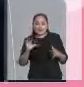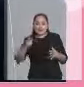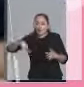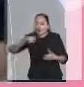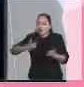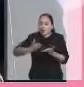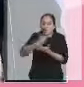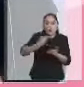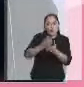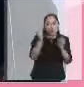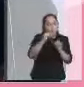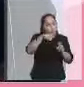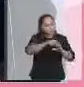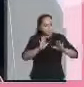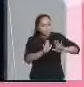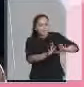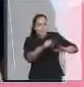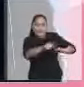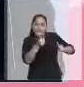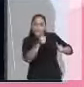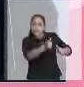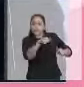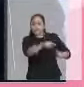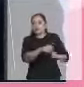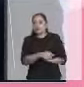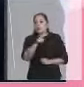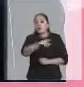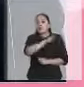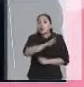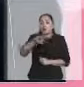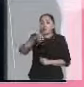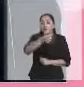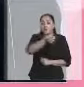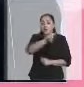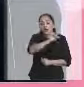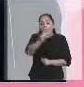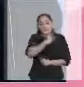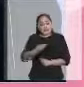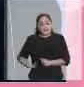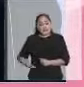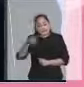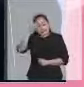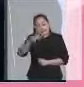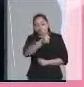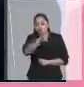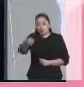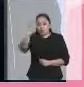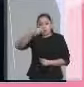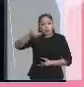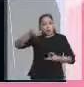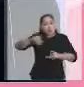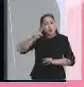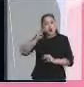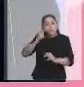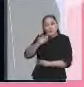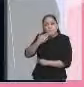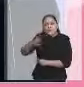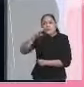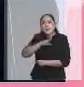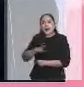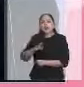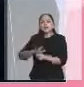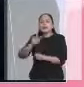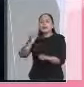que puedan también juzgar, perseguir al propio presidente de la República, que la regla general deje de ser que el